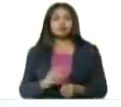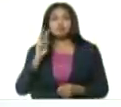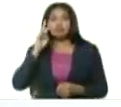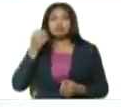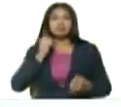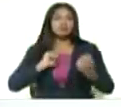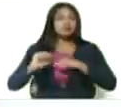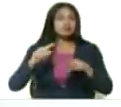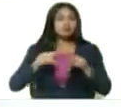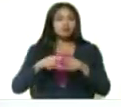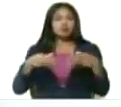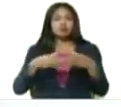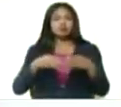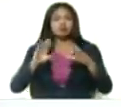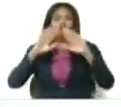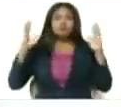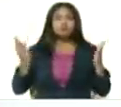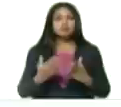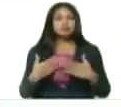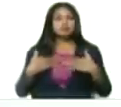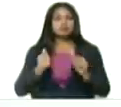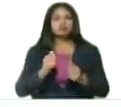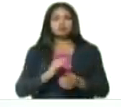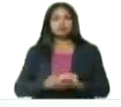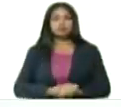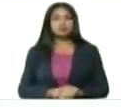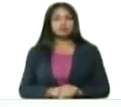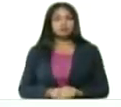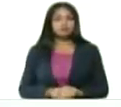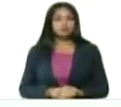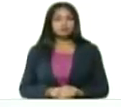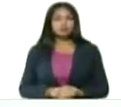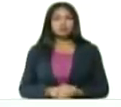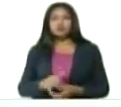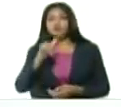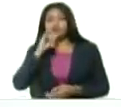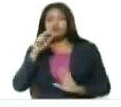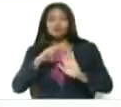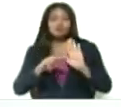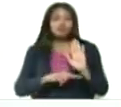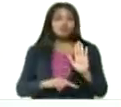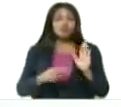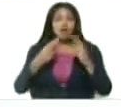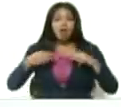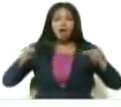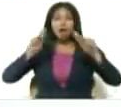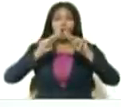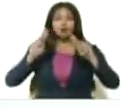Organización Mundial de la Salud, no, no, noticias de la ONU,